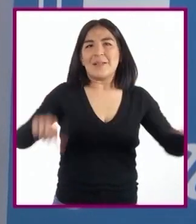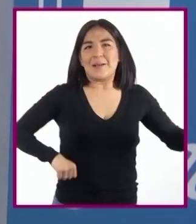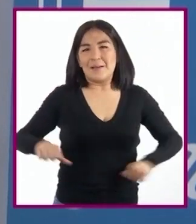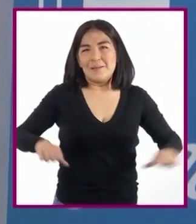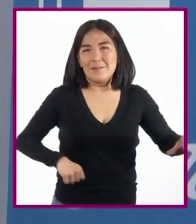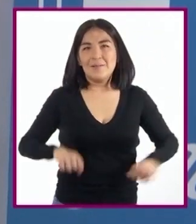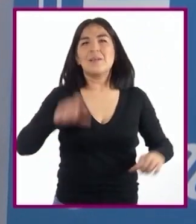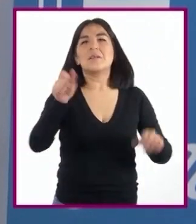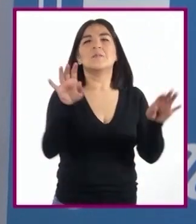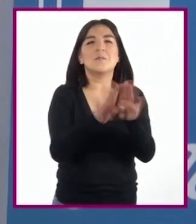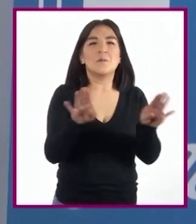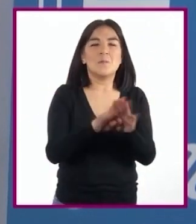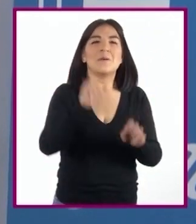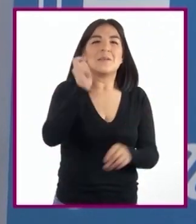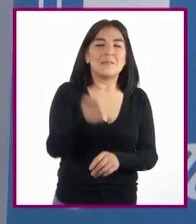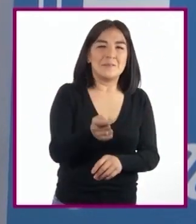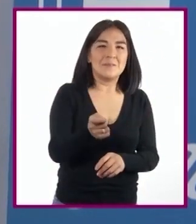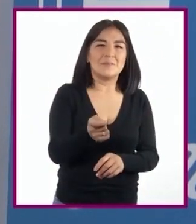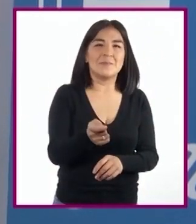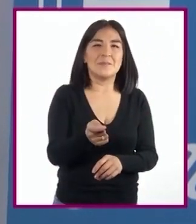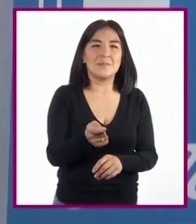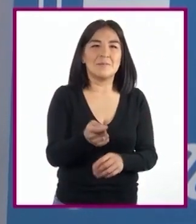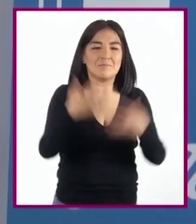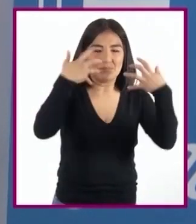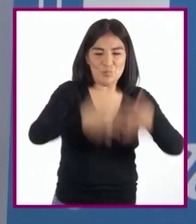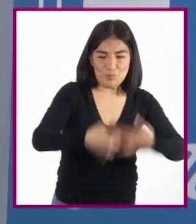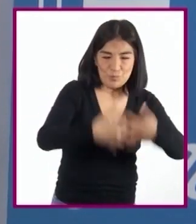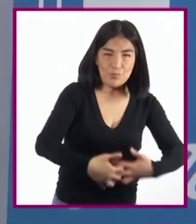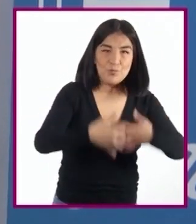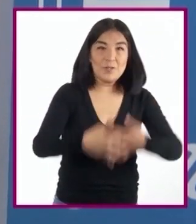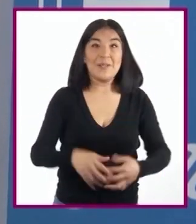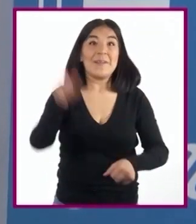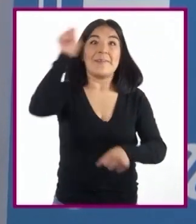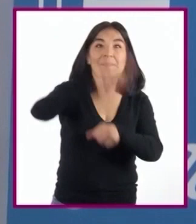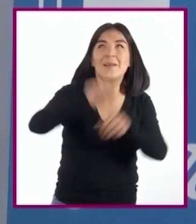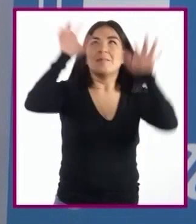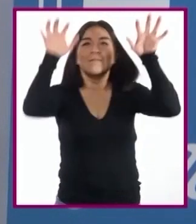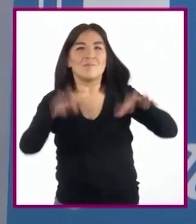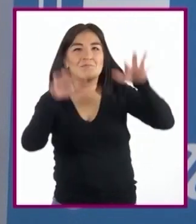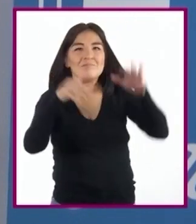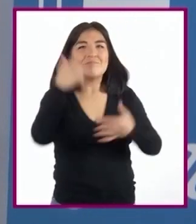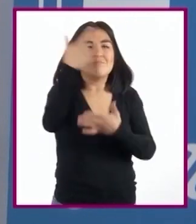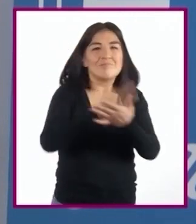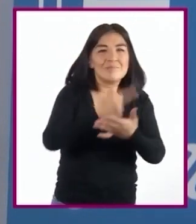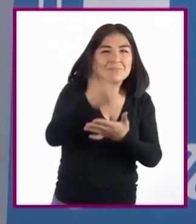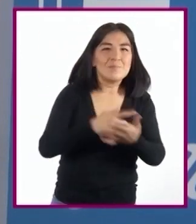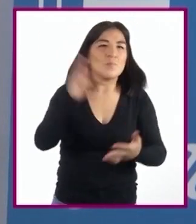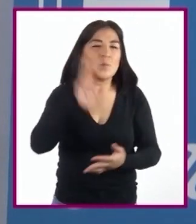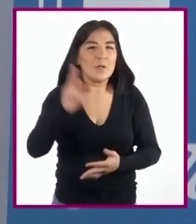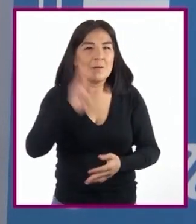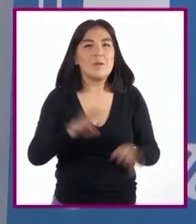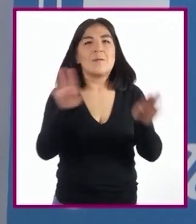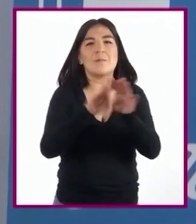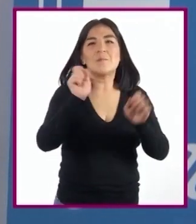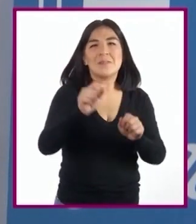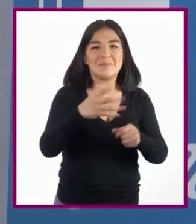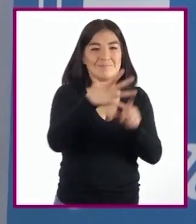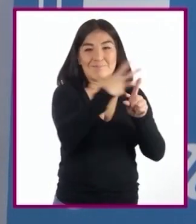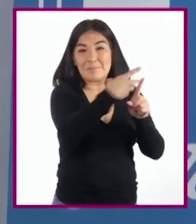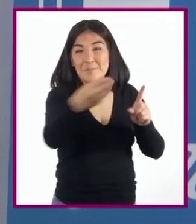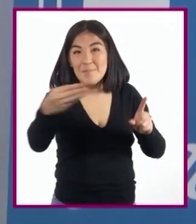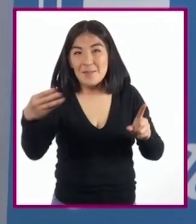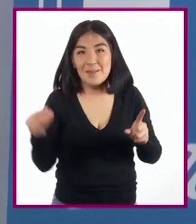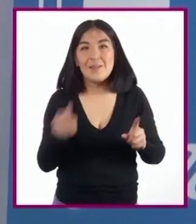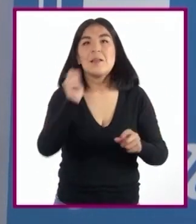control de calidad en la industria, la predicción del clima, los modelos de estudio de la propagación de